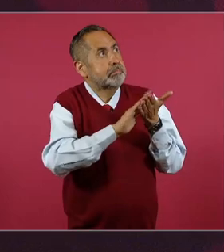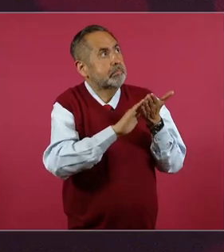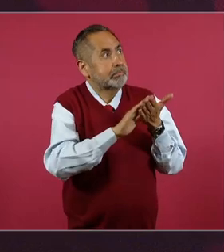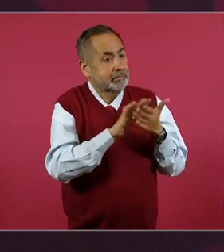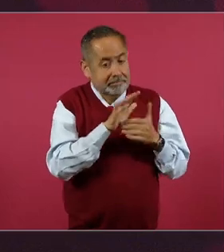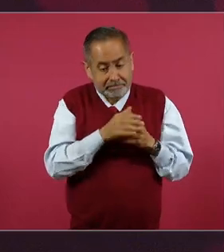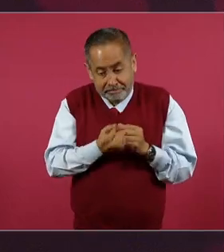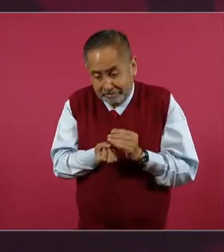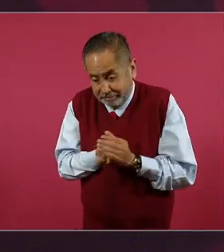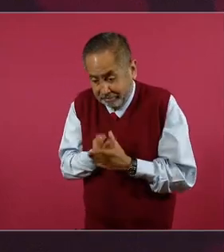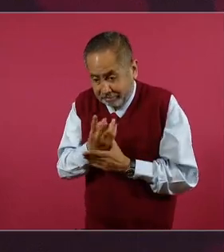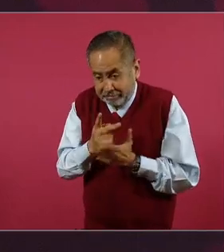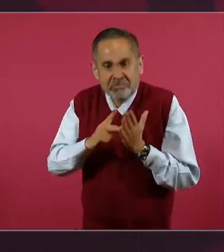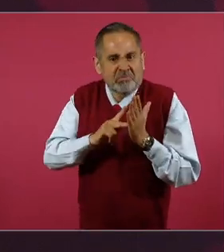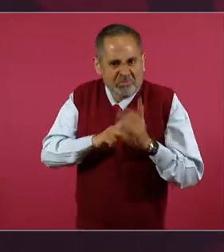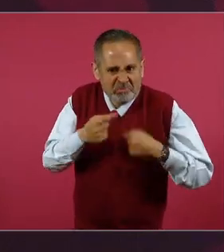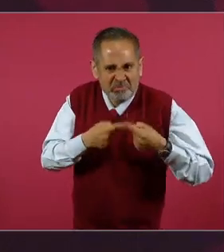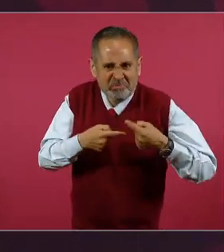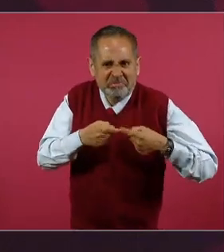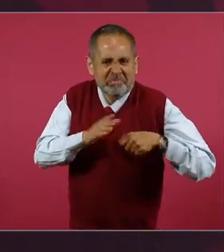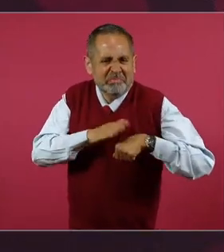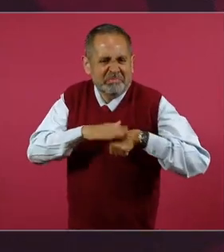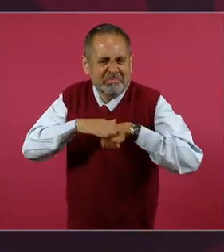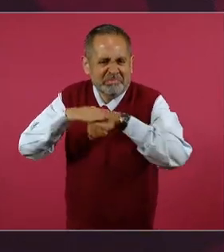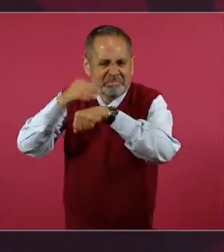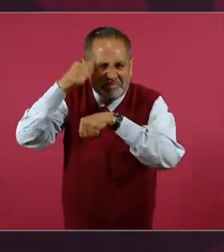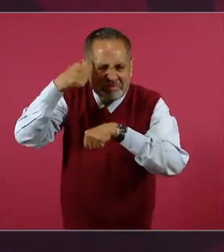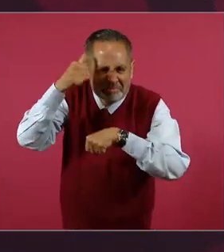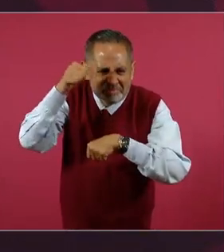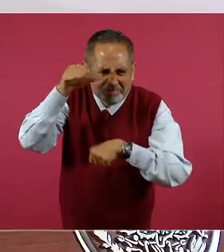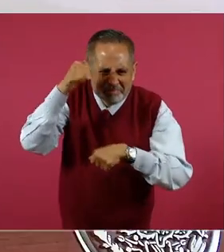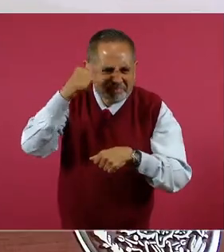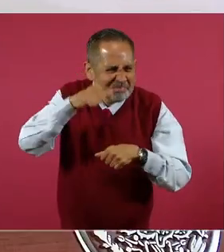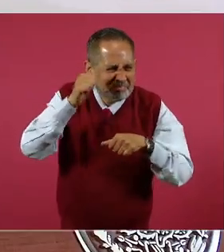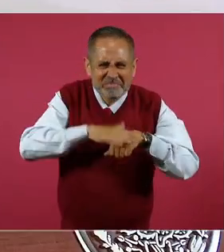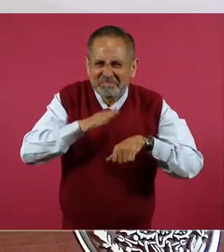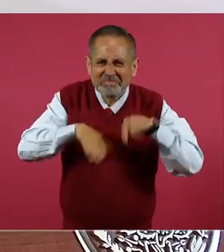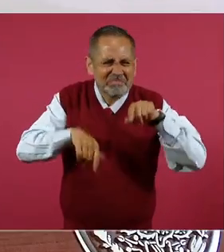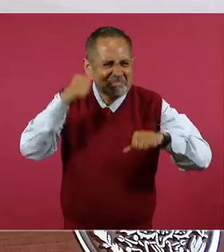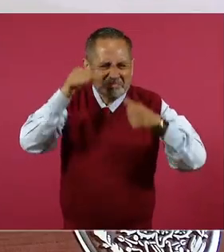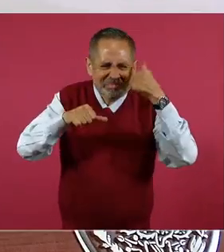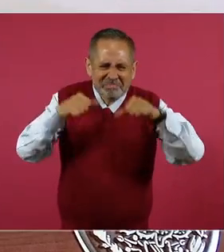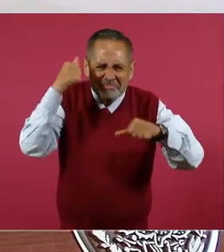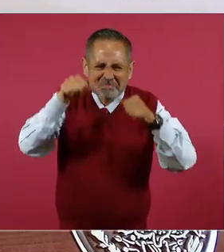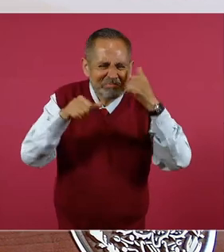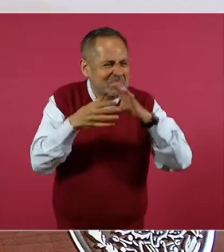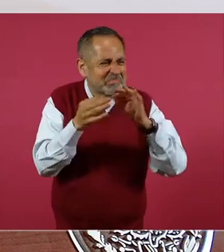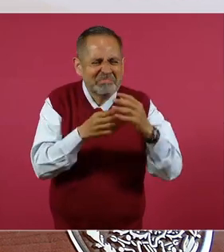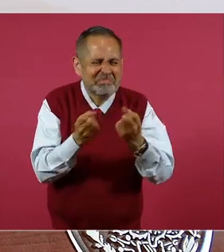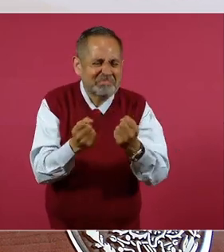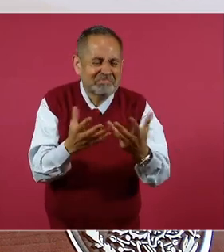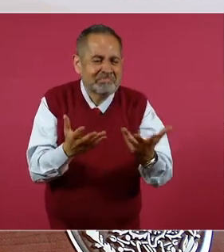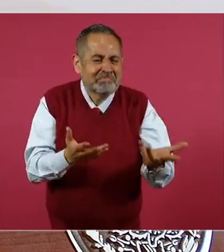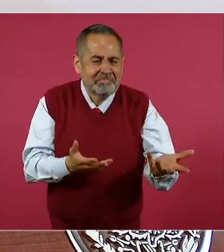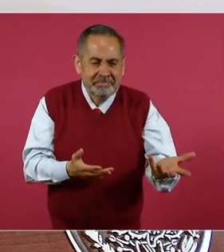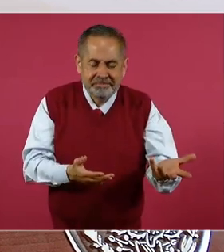regresan, porque siguen pecando, sobre todo